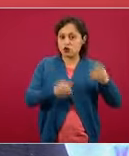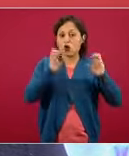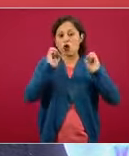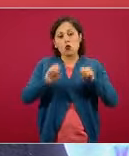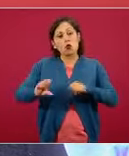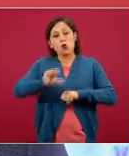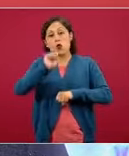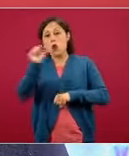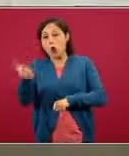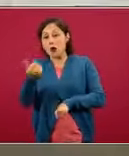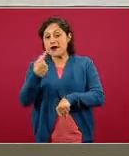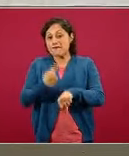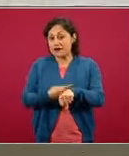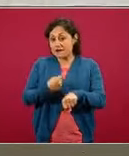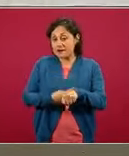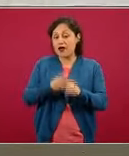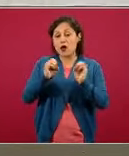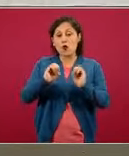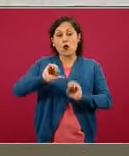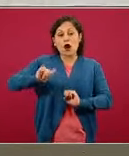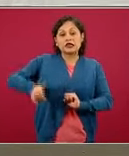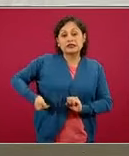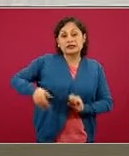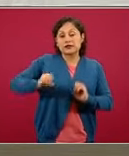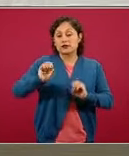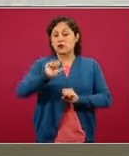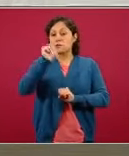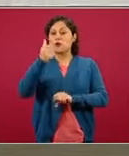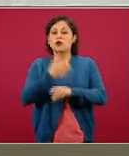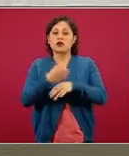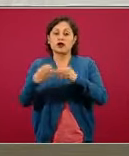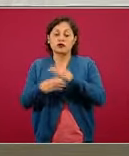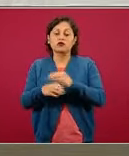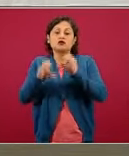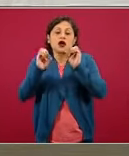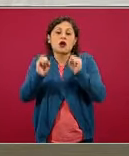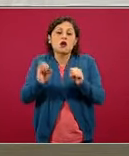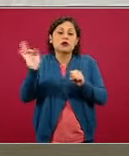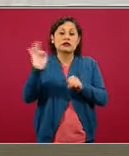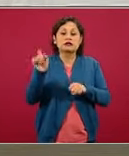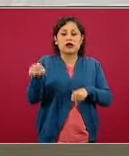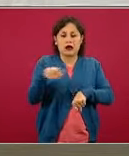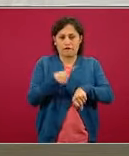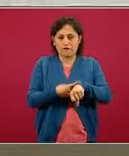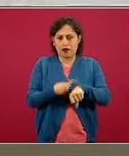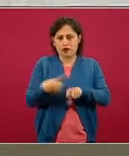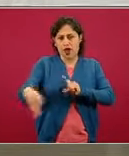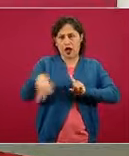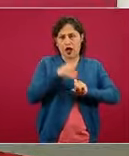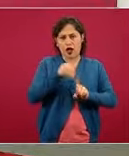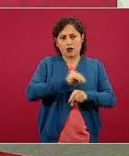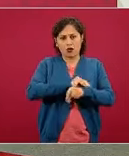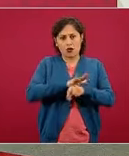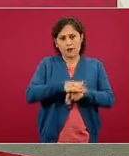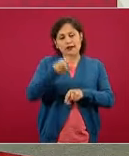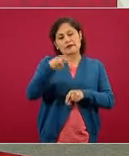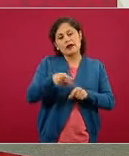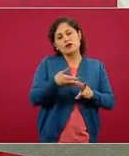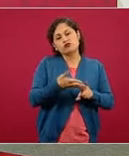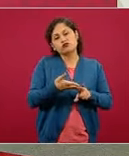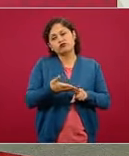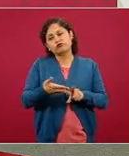y muy probablemente por pues todas las heridas, contusiones que la persona pudo haber tenido o sangrados,